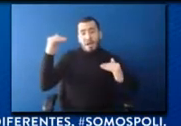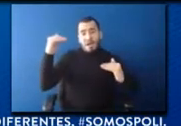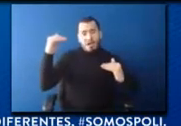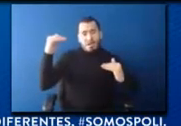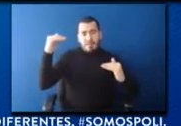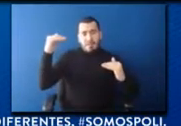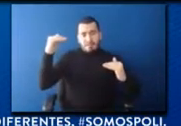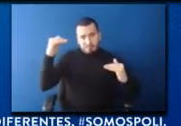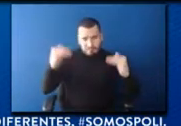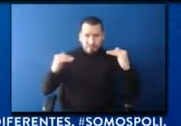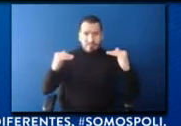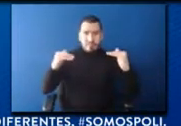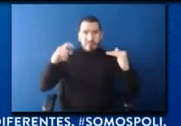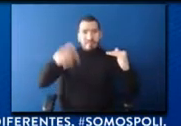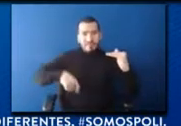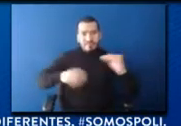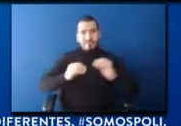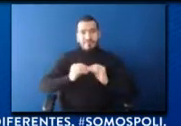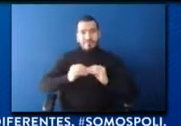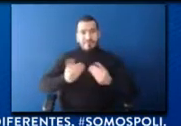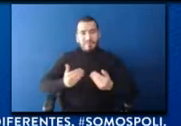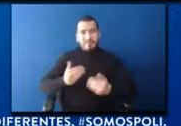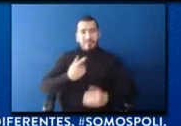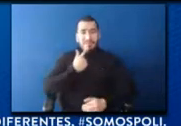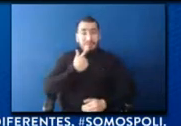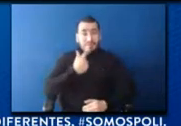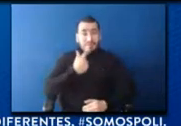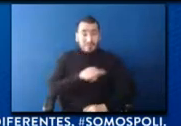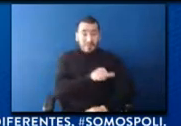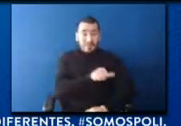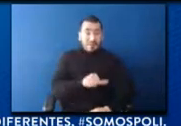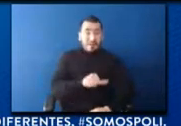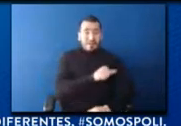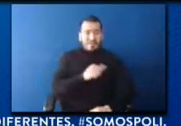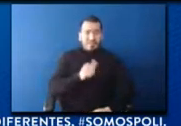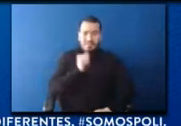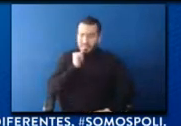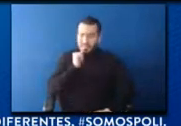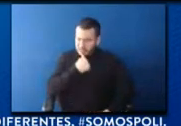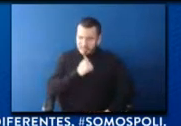donde desafortunadamente las mujeres sufrieron mucho más las decisiones